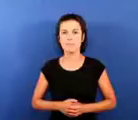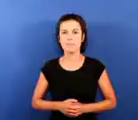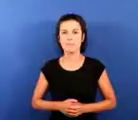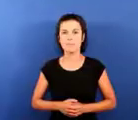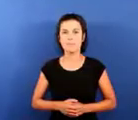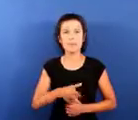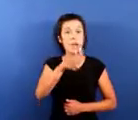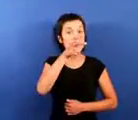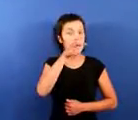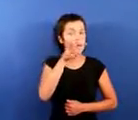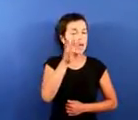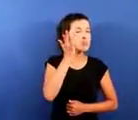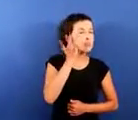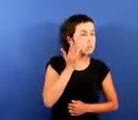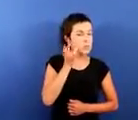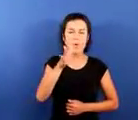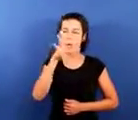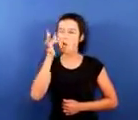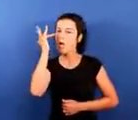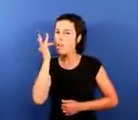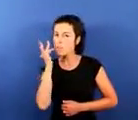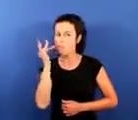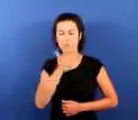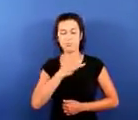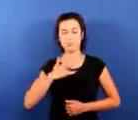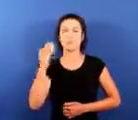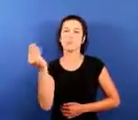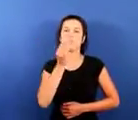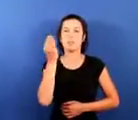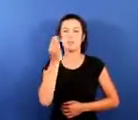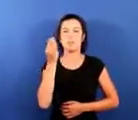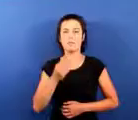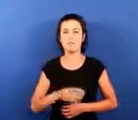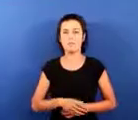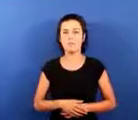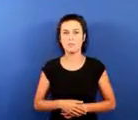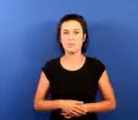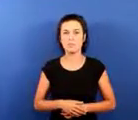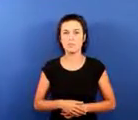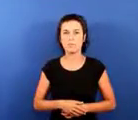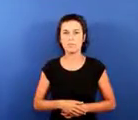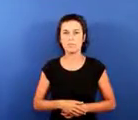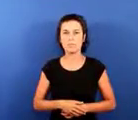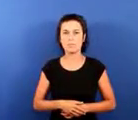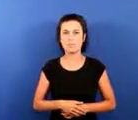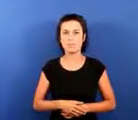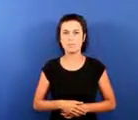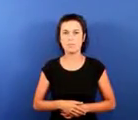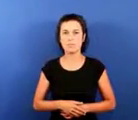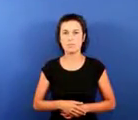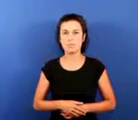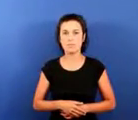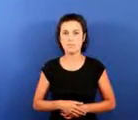que les proporciona fundamentalmente ingerir alimentos y agua no contaminados y respirar aire puro, en definitiva, reforzar su sistema